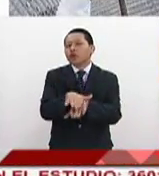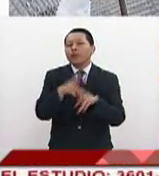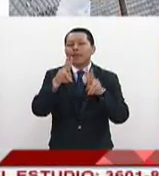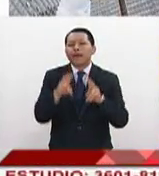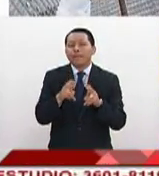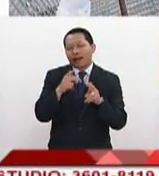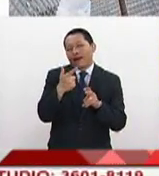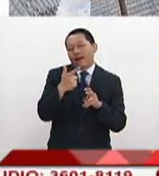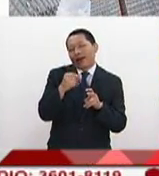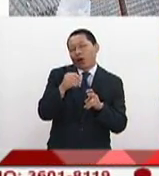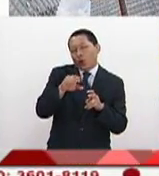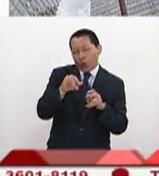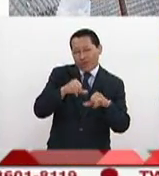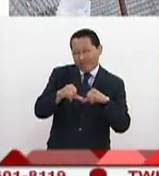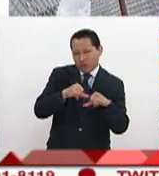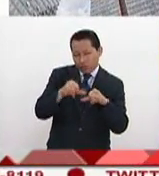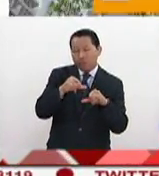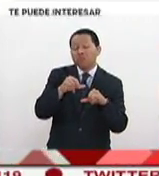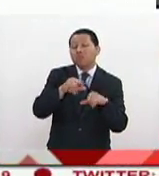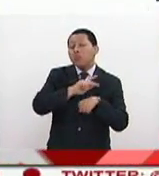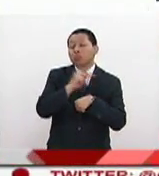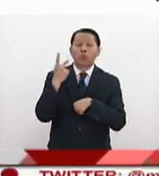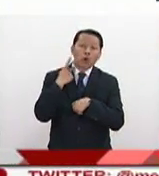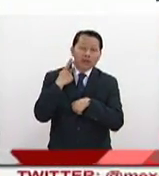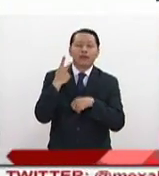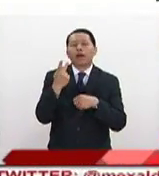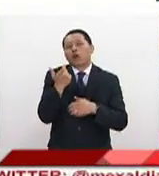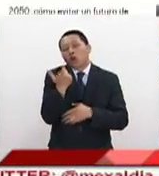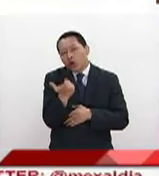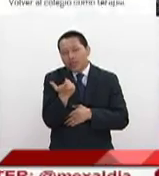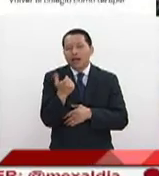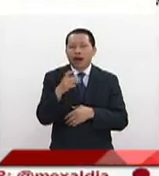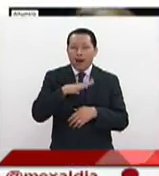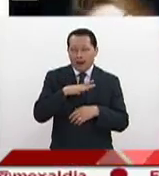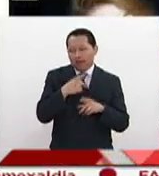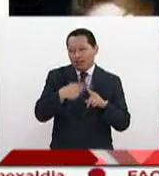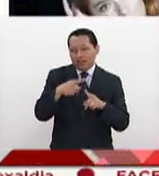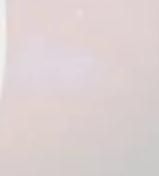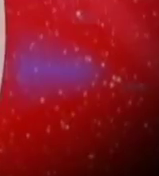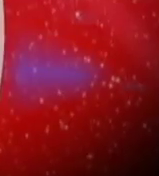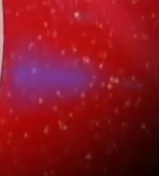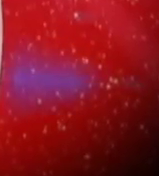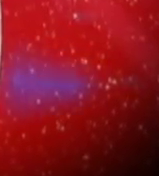de geopolítica, desigualdad, ideologías, economía y soberanía.